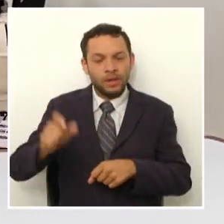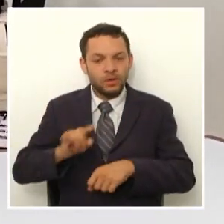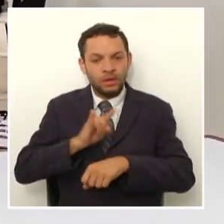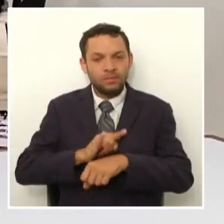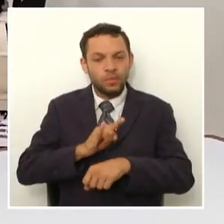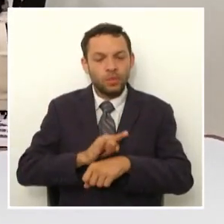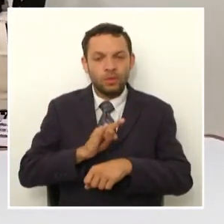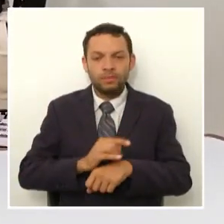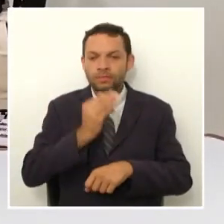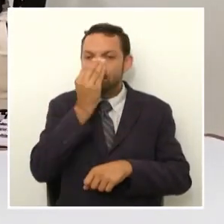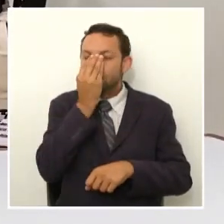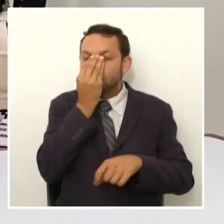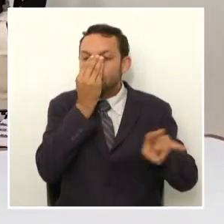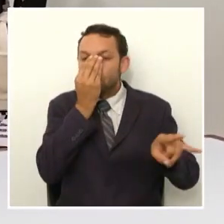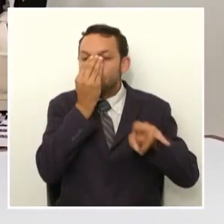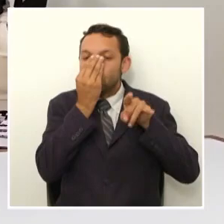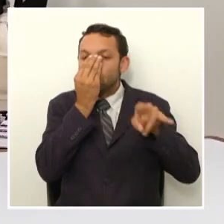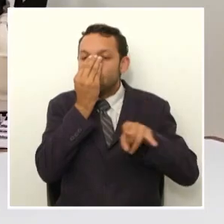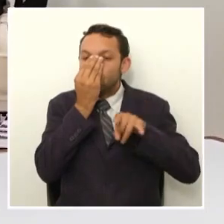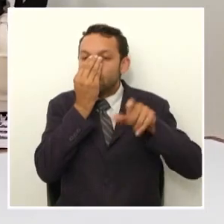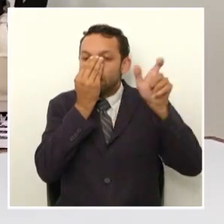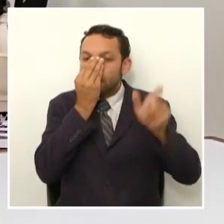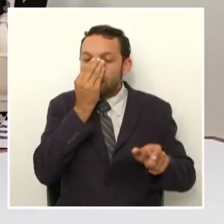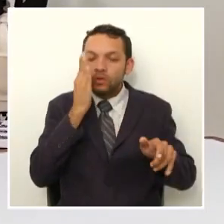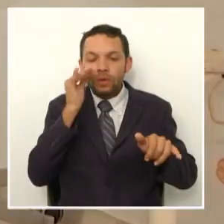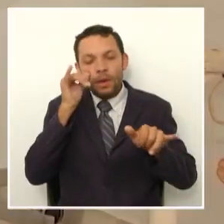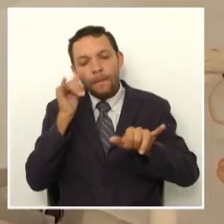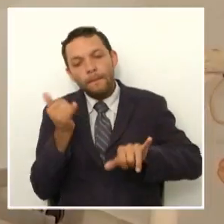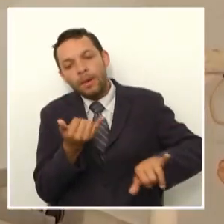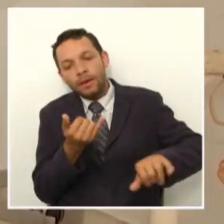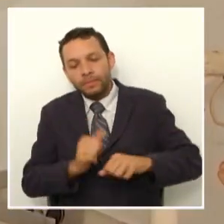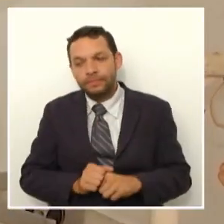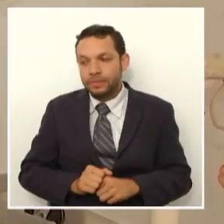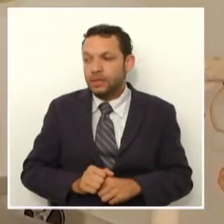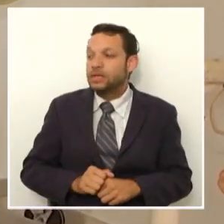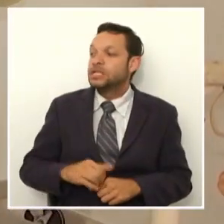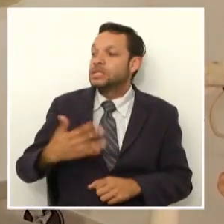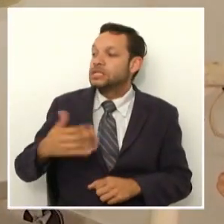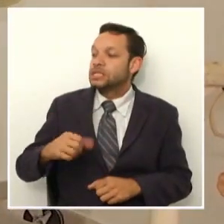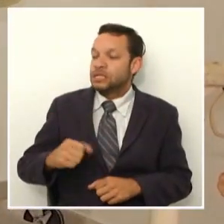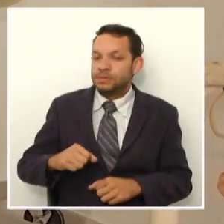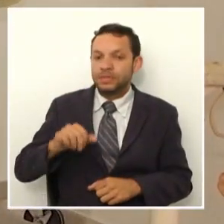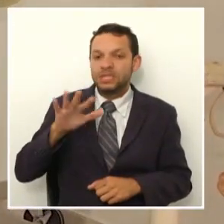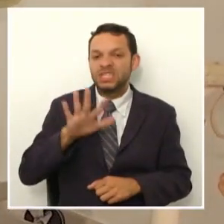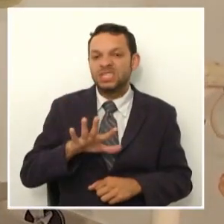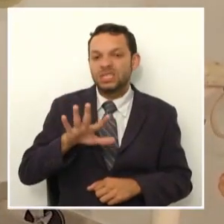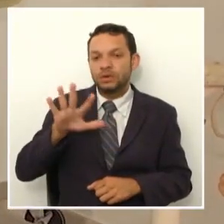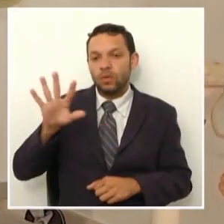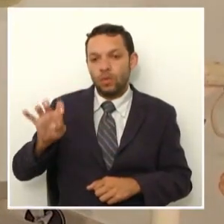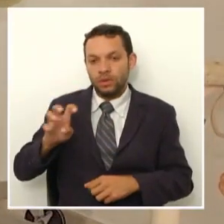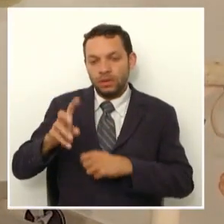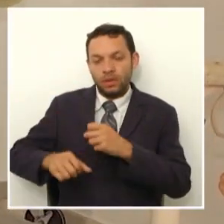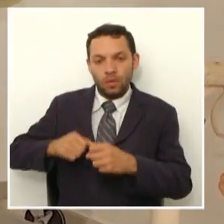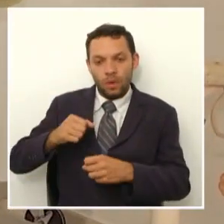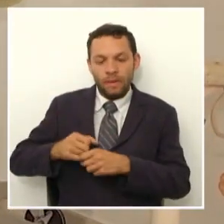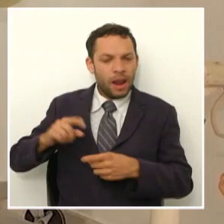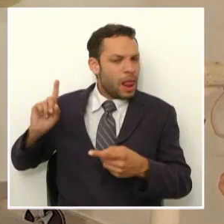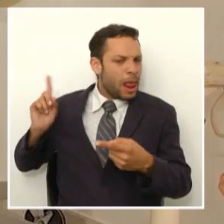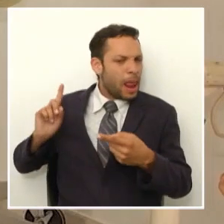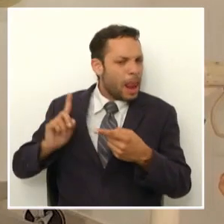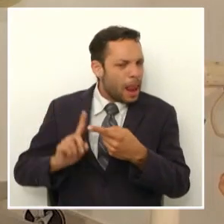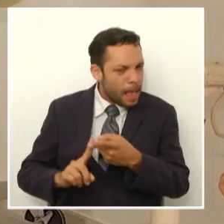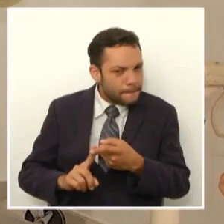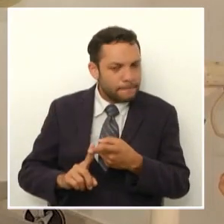sí, yo comencé, estoy cumpliendo 59 años de anestesiólogo, doctor. Y miremos un poquito la cámara, cuéntenos.